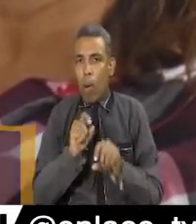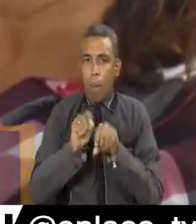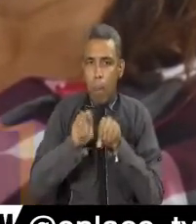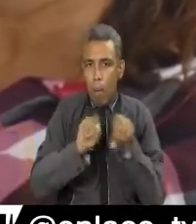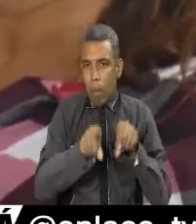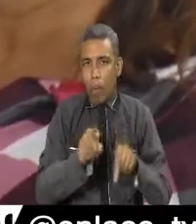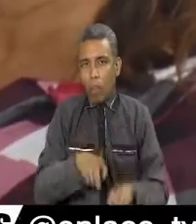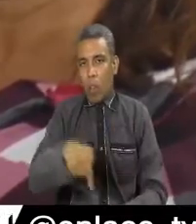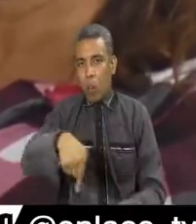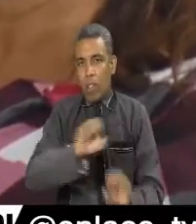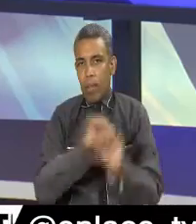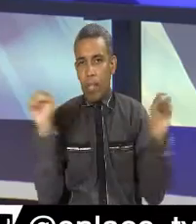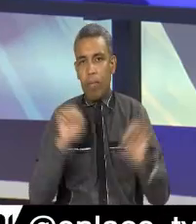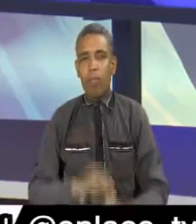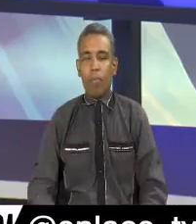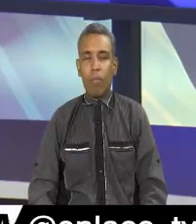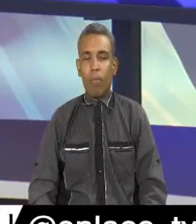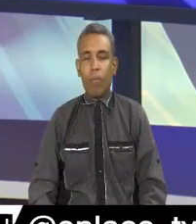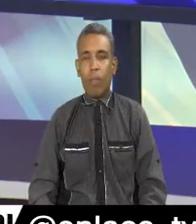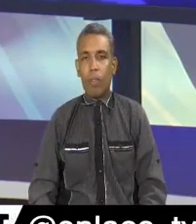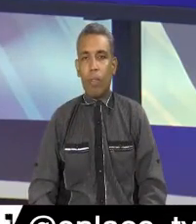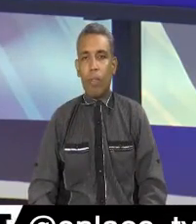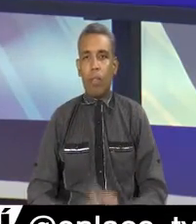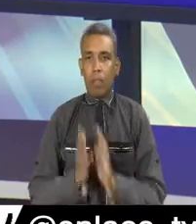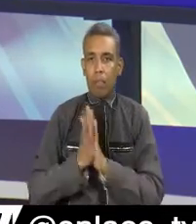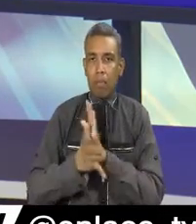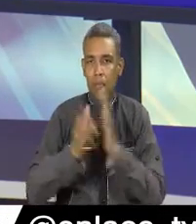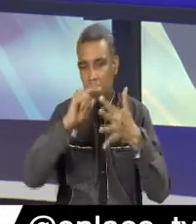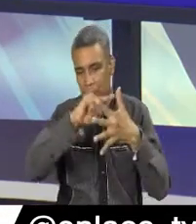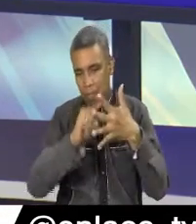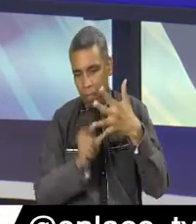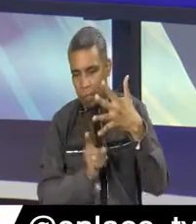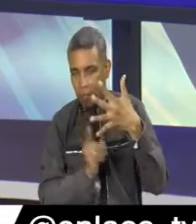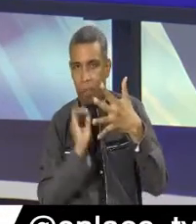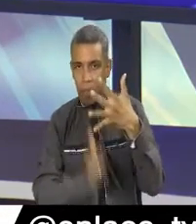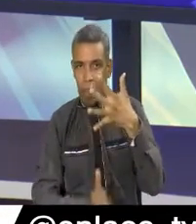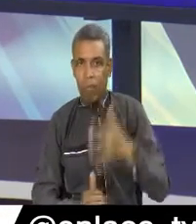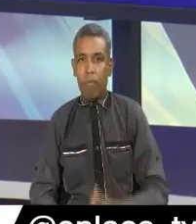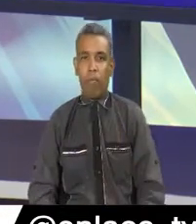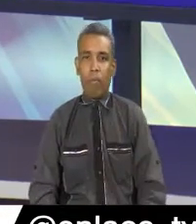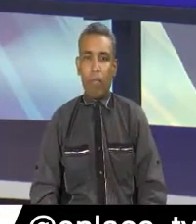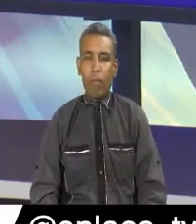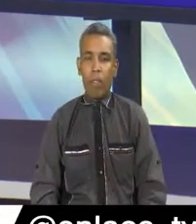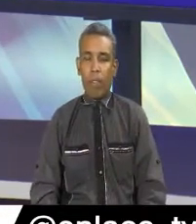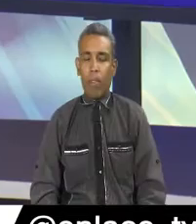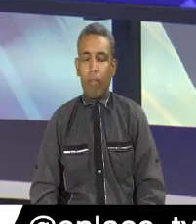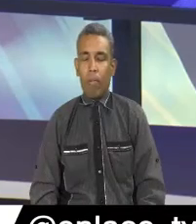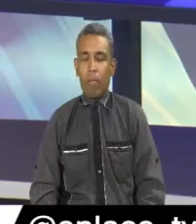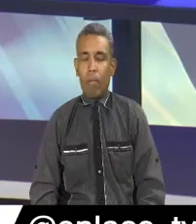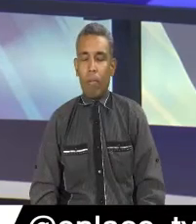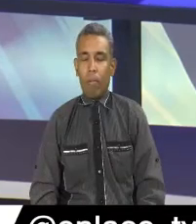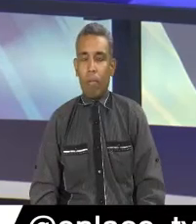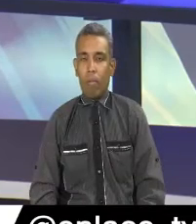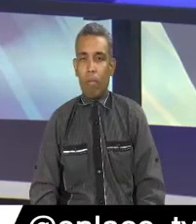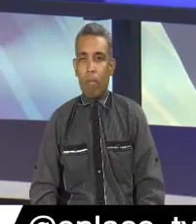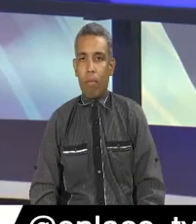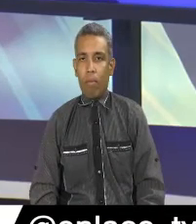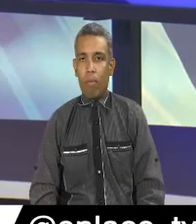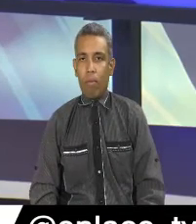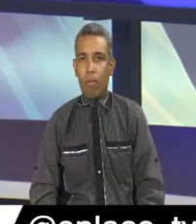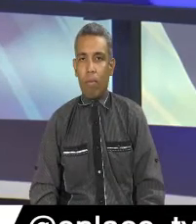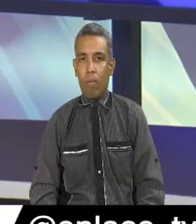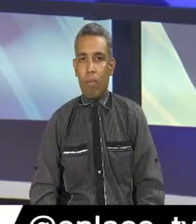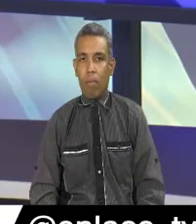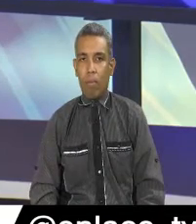de la OFP. Con esta información hemos llegado al final de la presente emisión de Enlace Noticias. Antes de irnos,